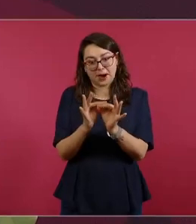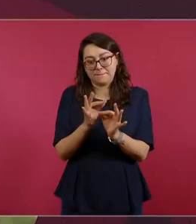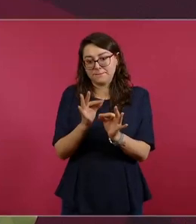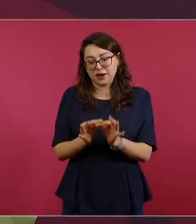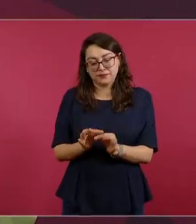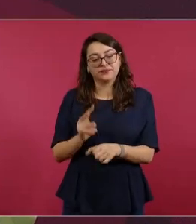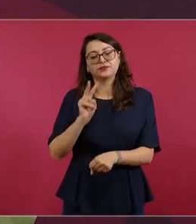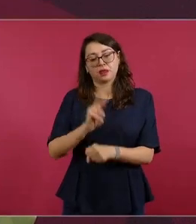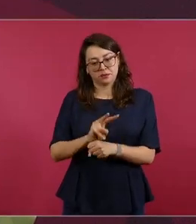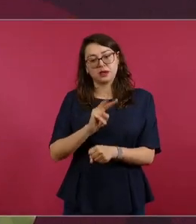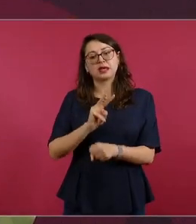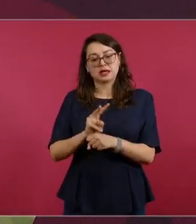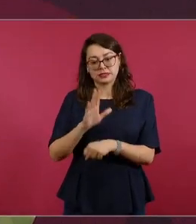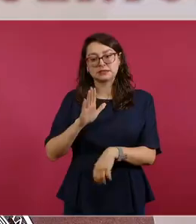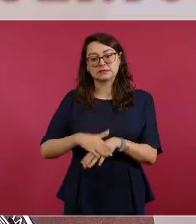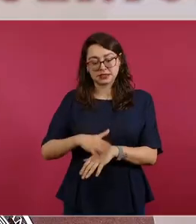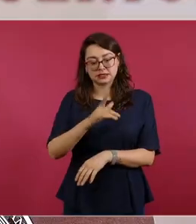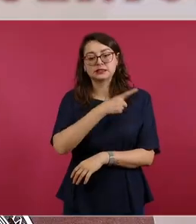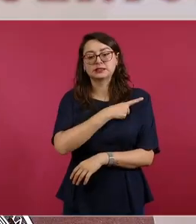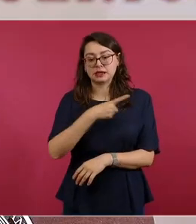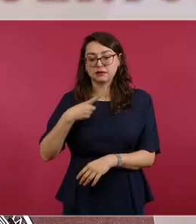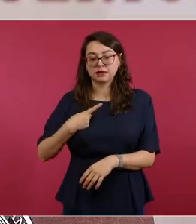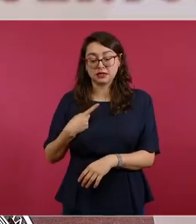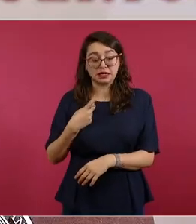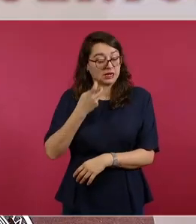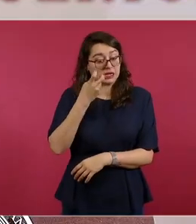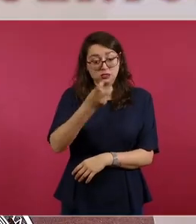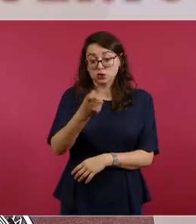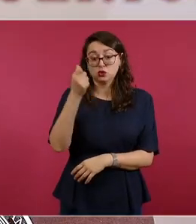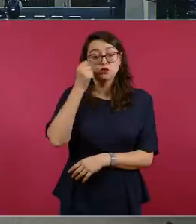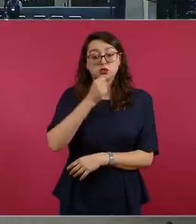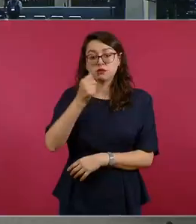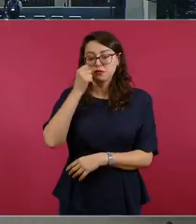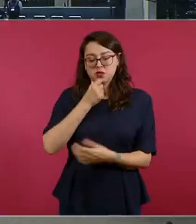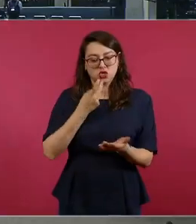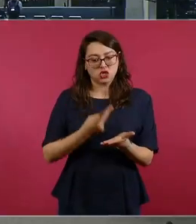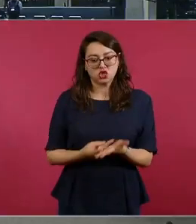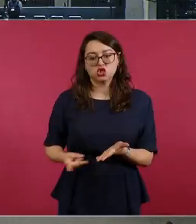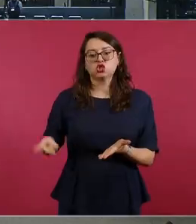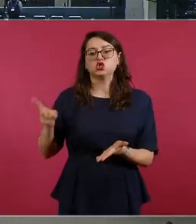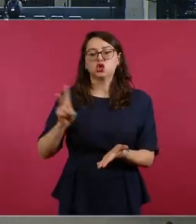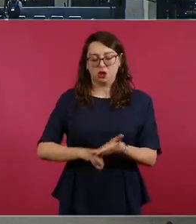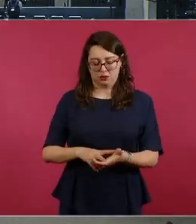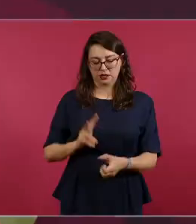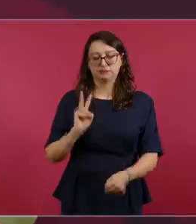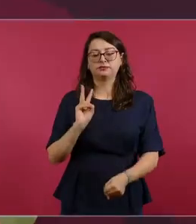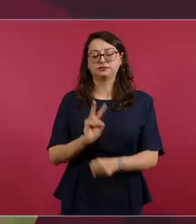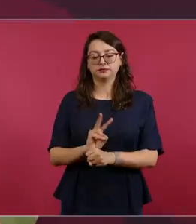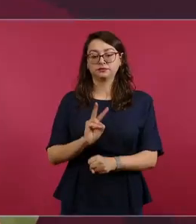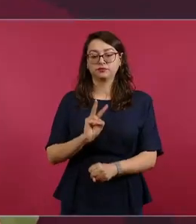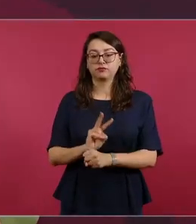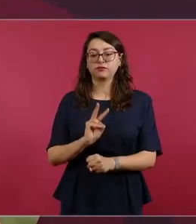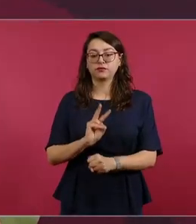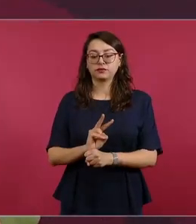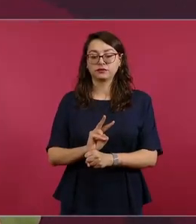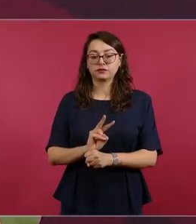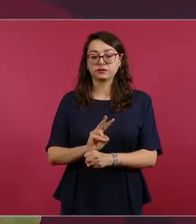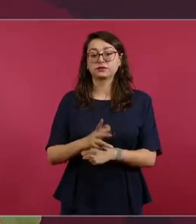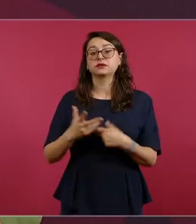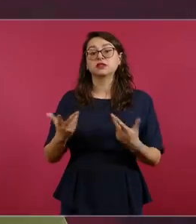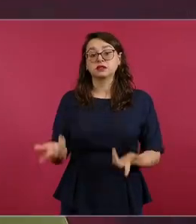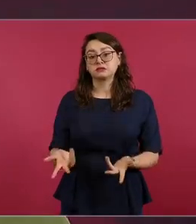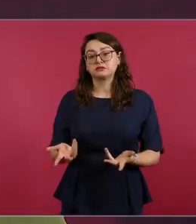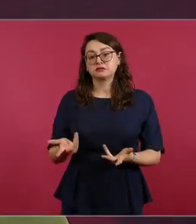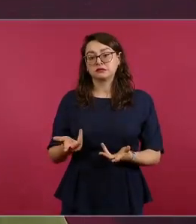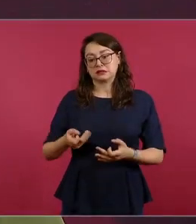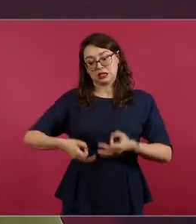están autorizados entonces la supervisión se va a incrementar obviamente todo todo lo que sucedió se